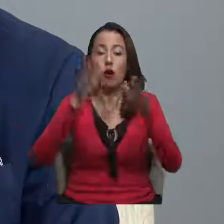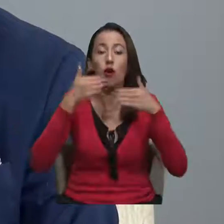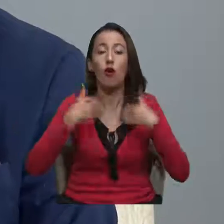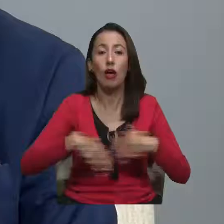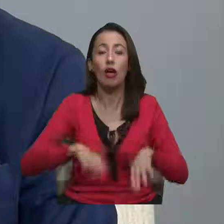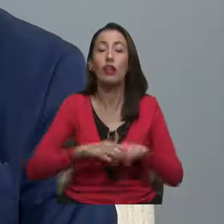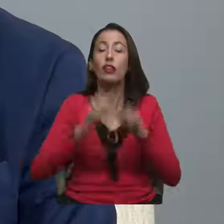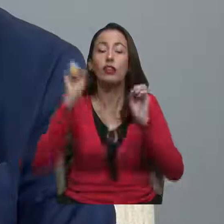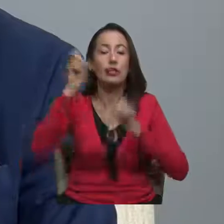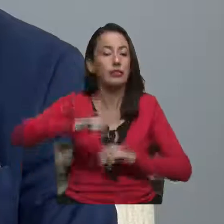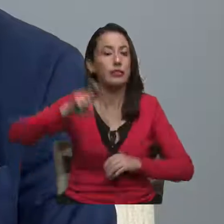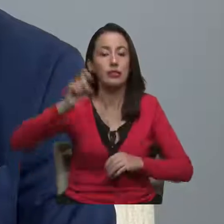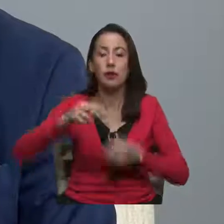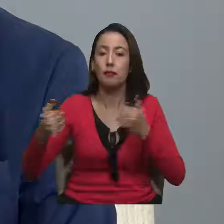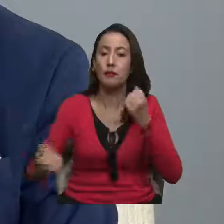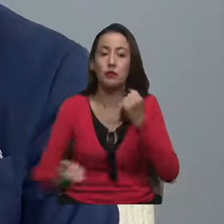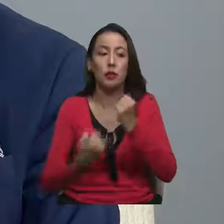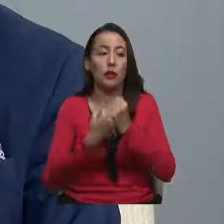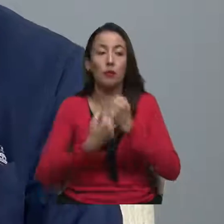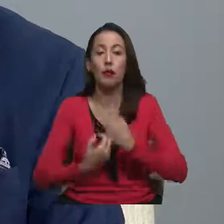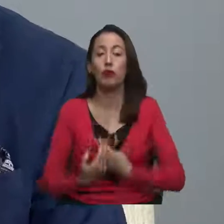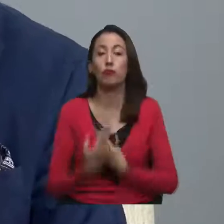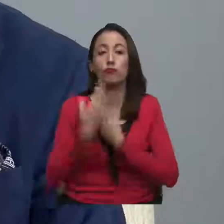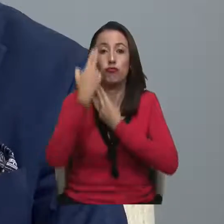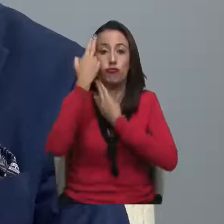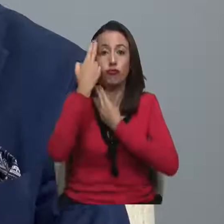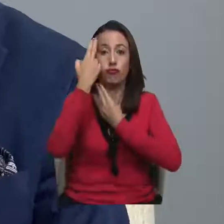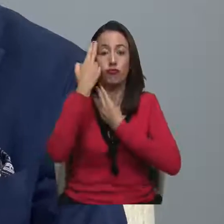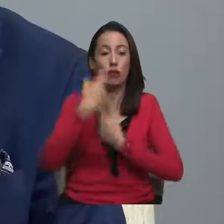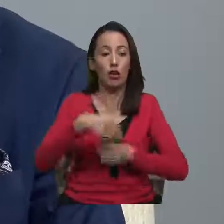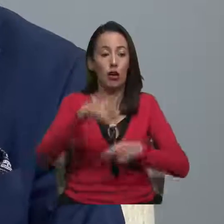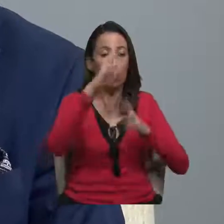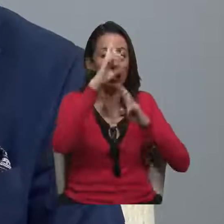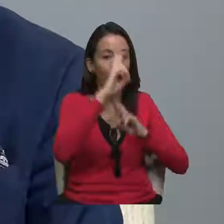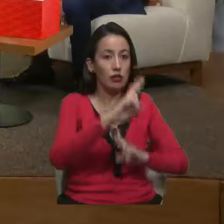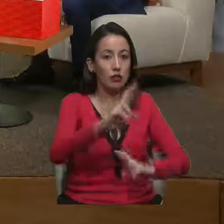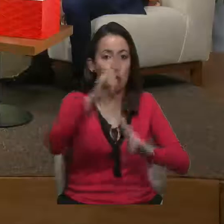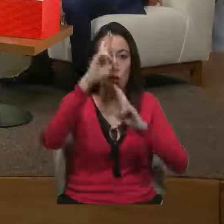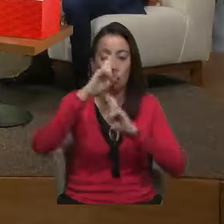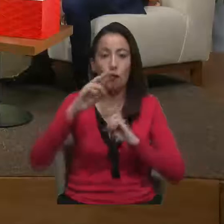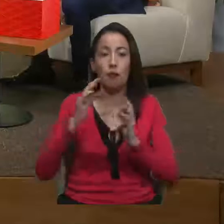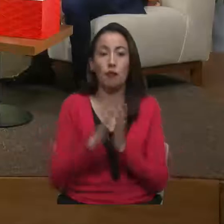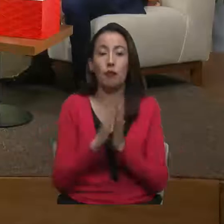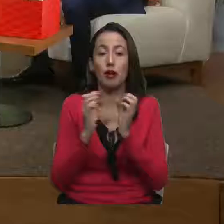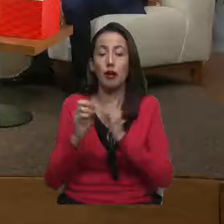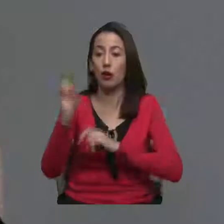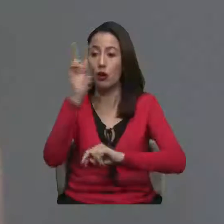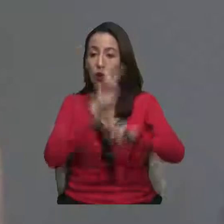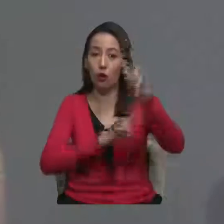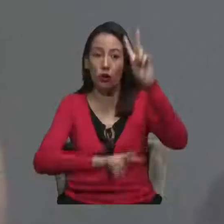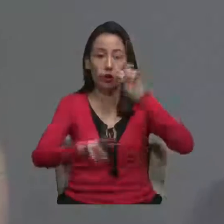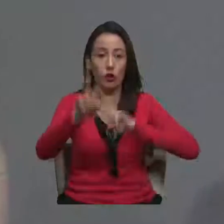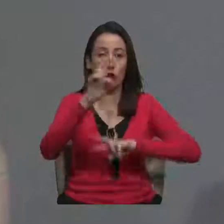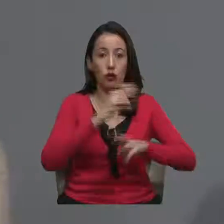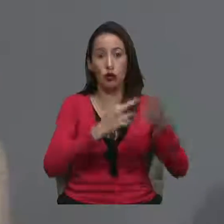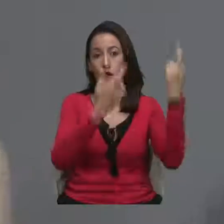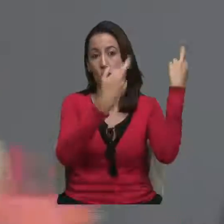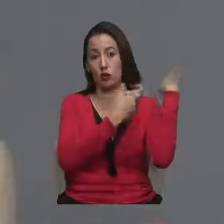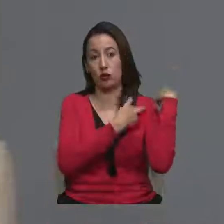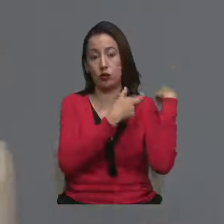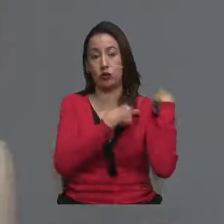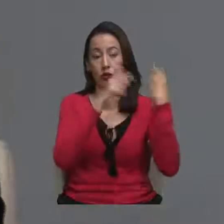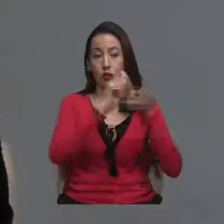caminen las fuerzas armadas respetando a la policía pero para eso voy a ir ramsar el rol de las fuerzas armadas